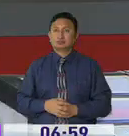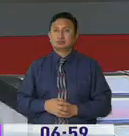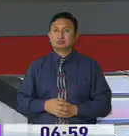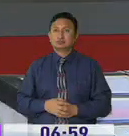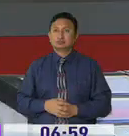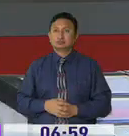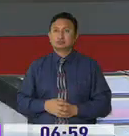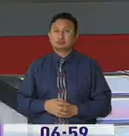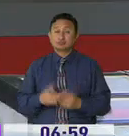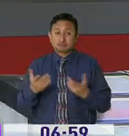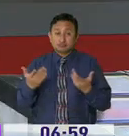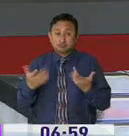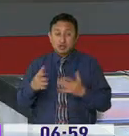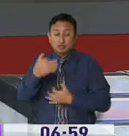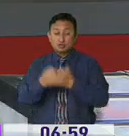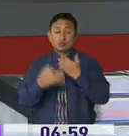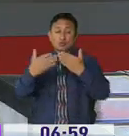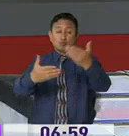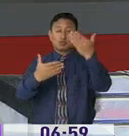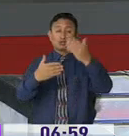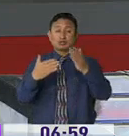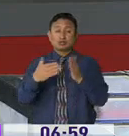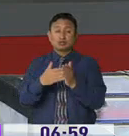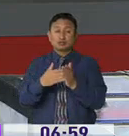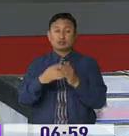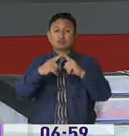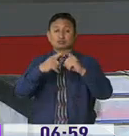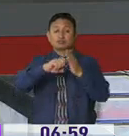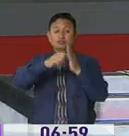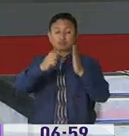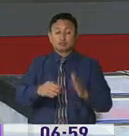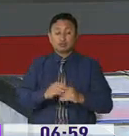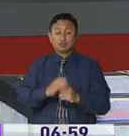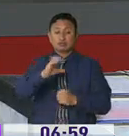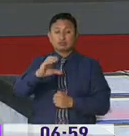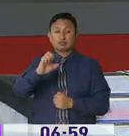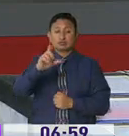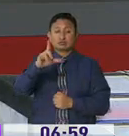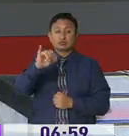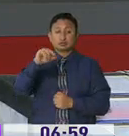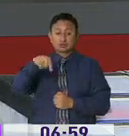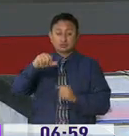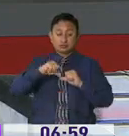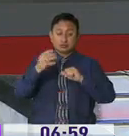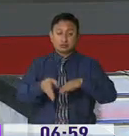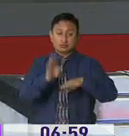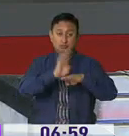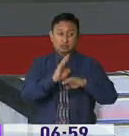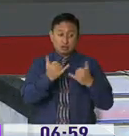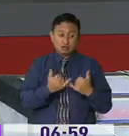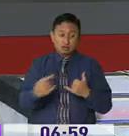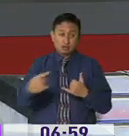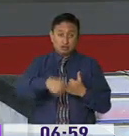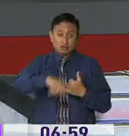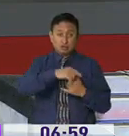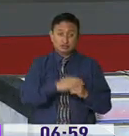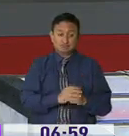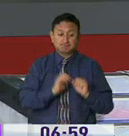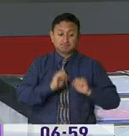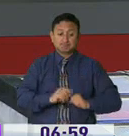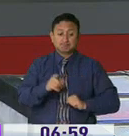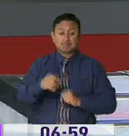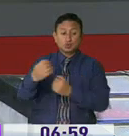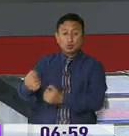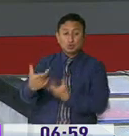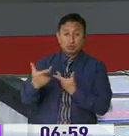juicio político en contra del excontralor Pablo Celi en la Asamblea, ahora los legisladores esperan que el informe elaborado en este